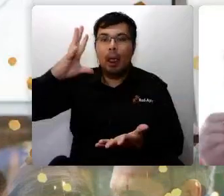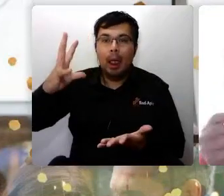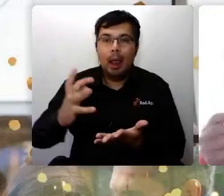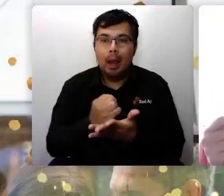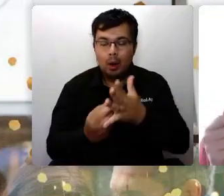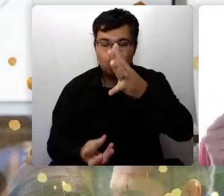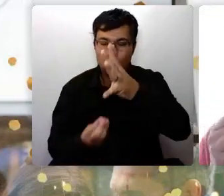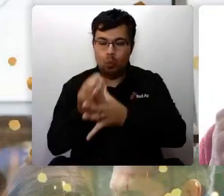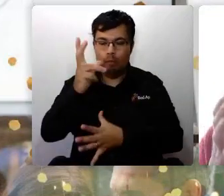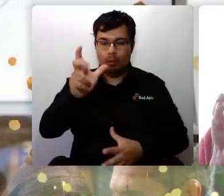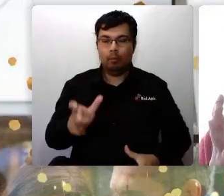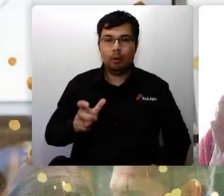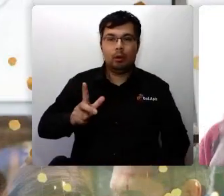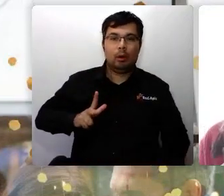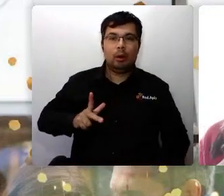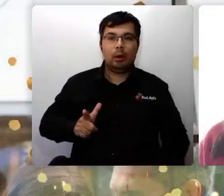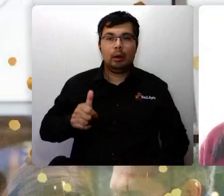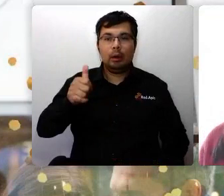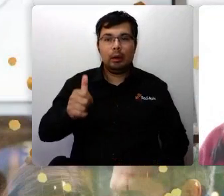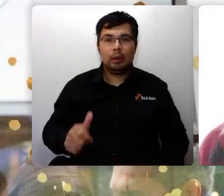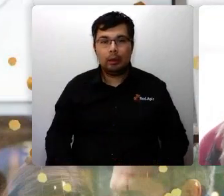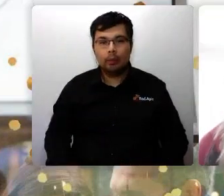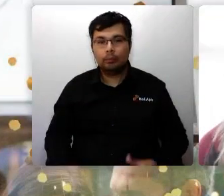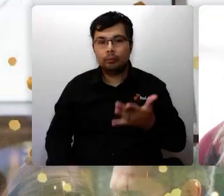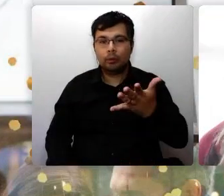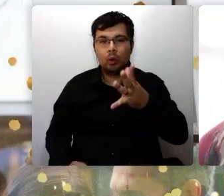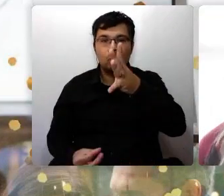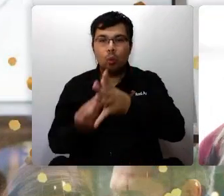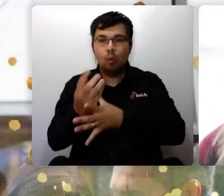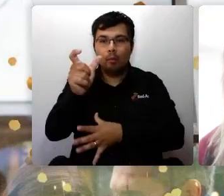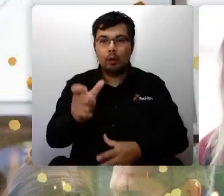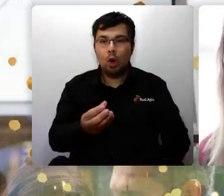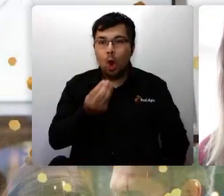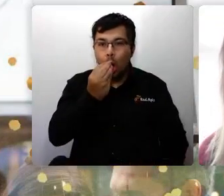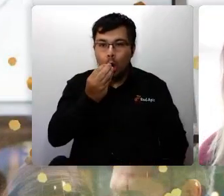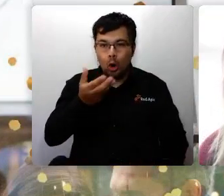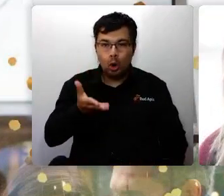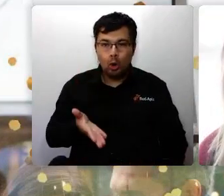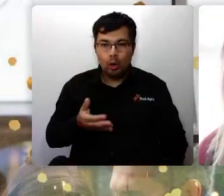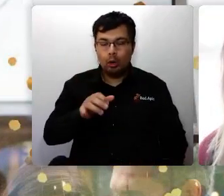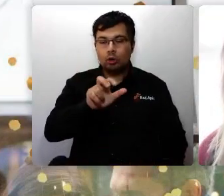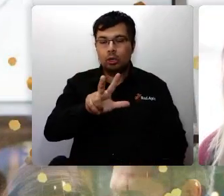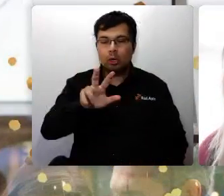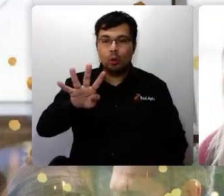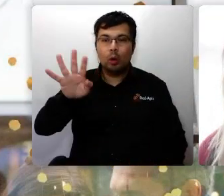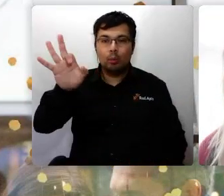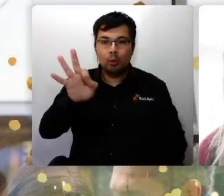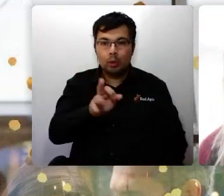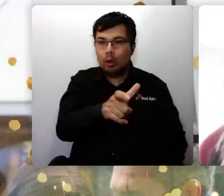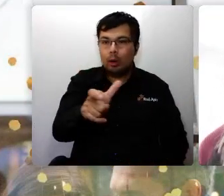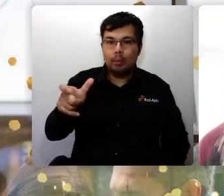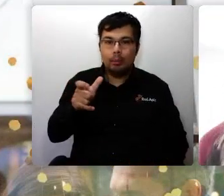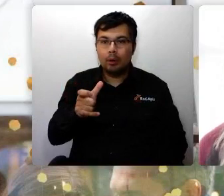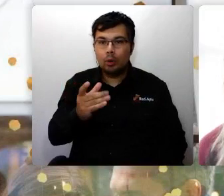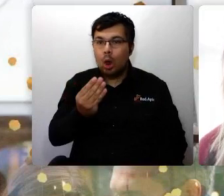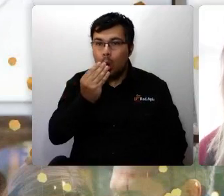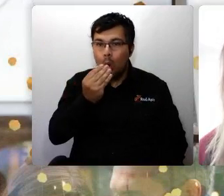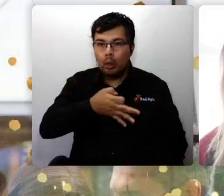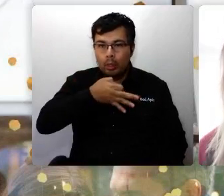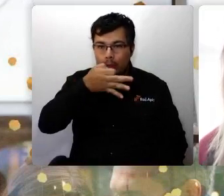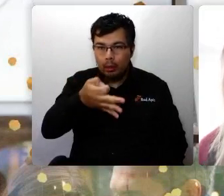cliente, llegar a estos nuevos consumidores, que hoy día el 84% de los consumidores dicen que los comercios